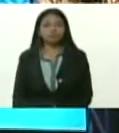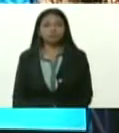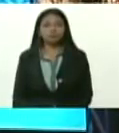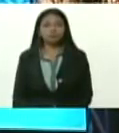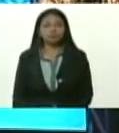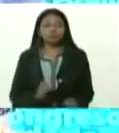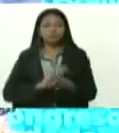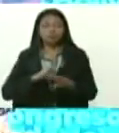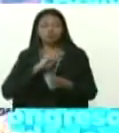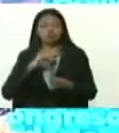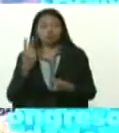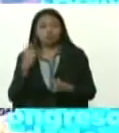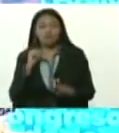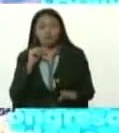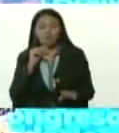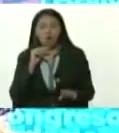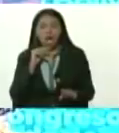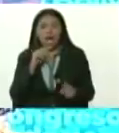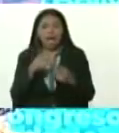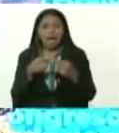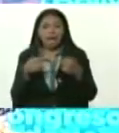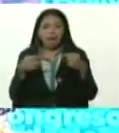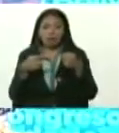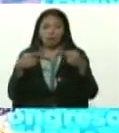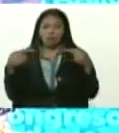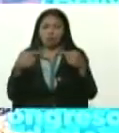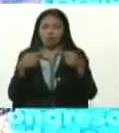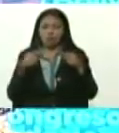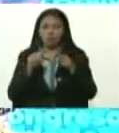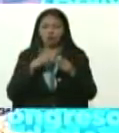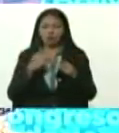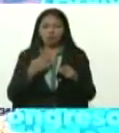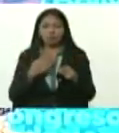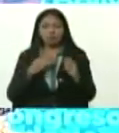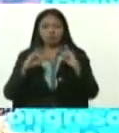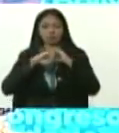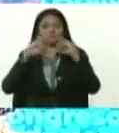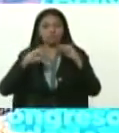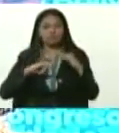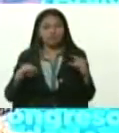Porque tenemos que estar en la línea. Hoy yo me siento feliz.